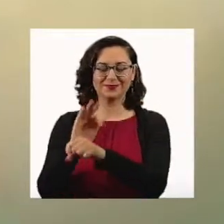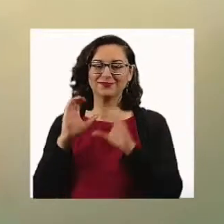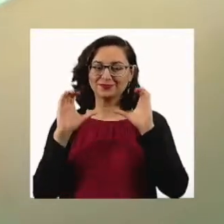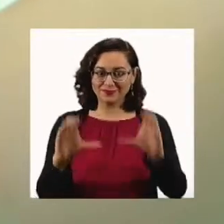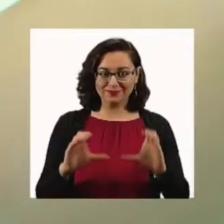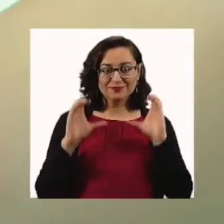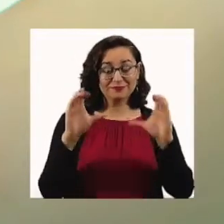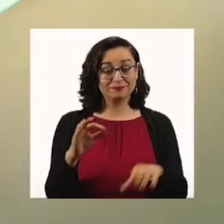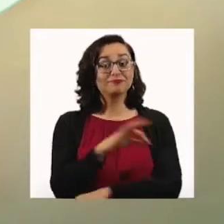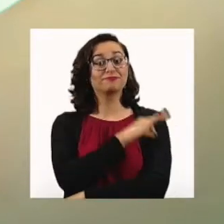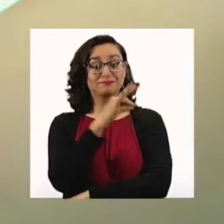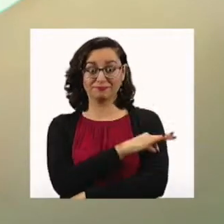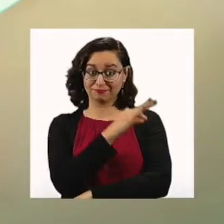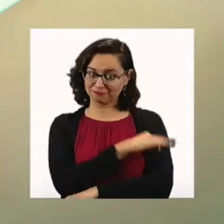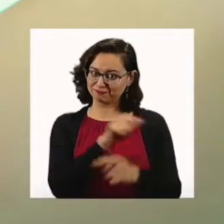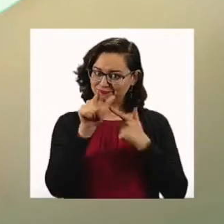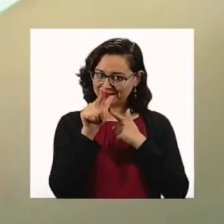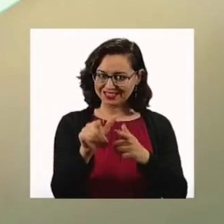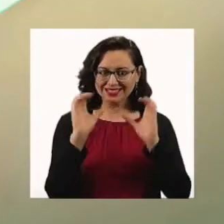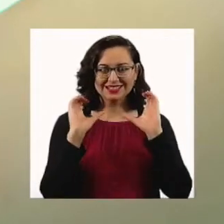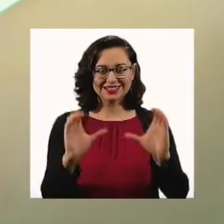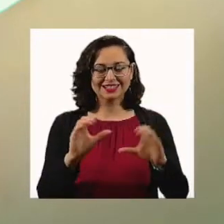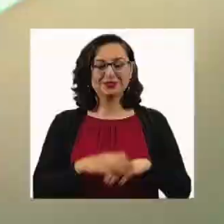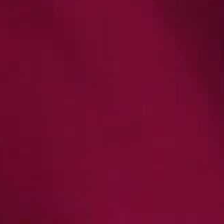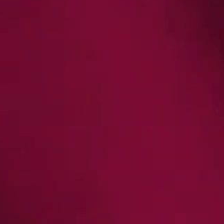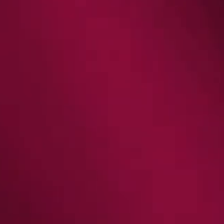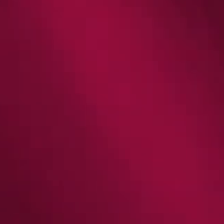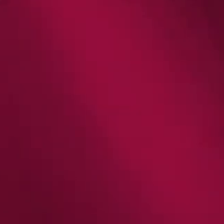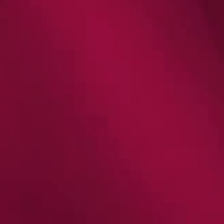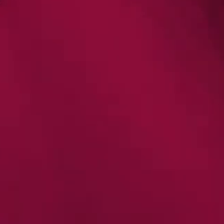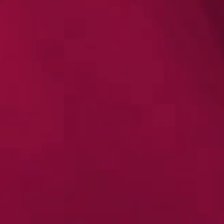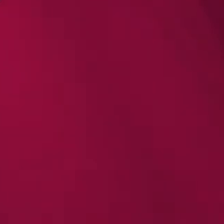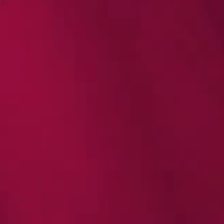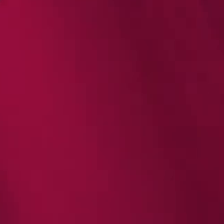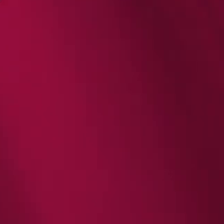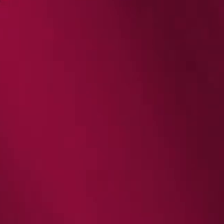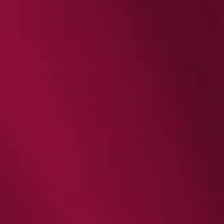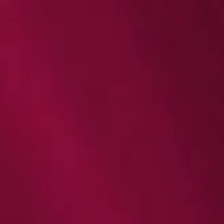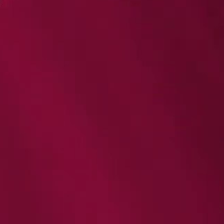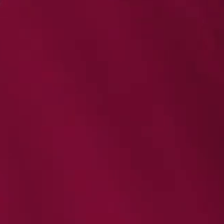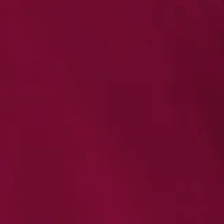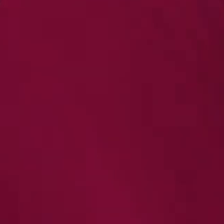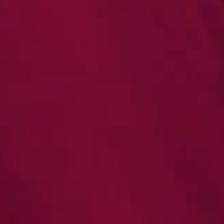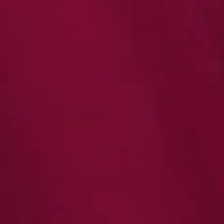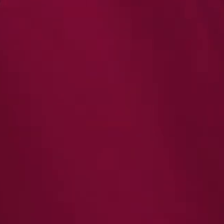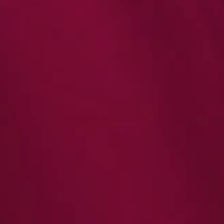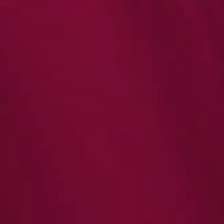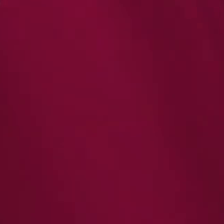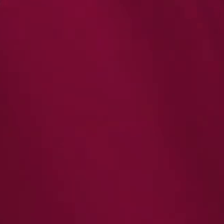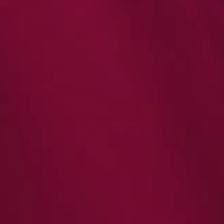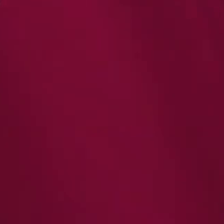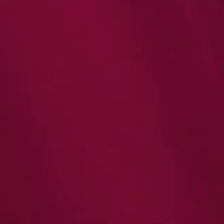Cuidémonos entre todos. Vacúnate y no bajes la guardia. Secretaría de Salud. Gobierno de México.